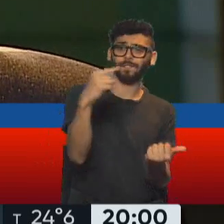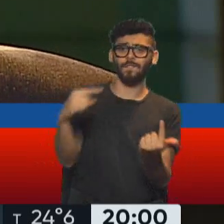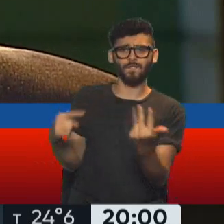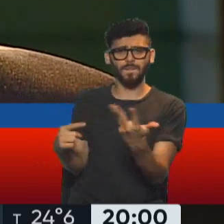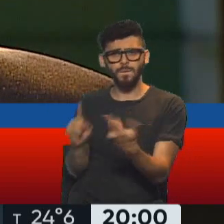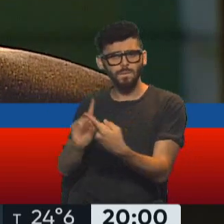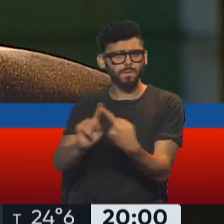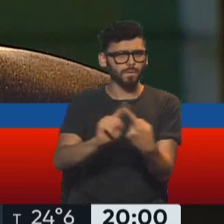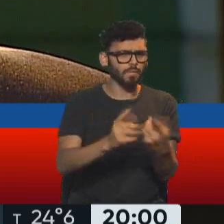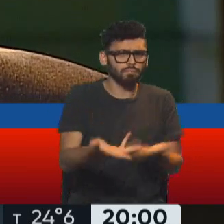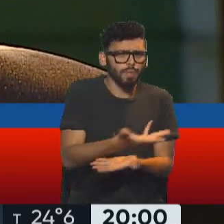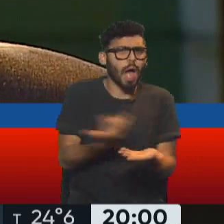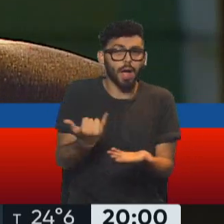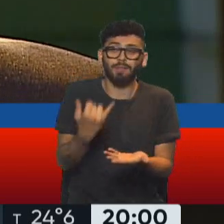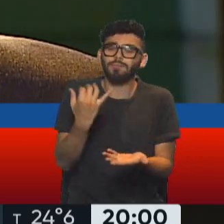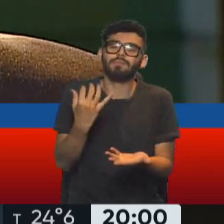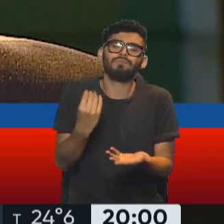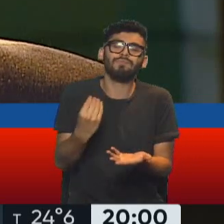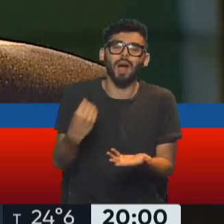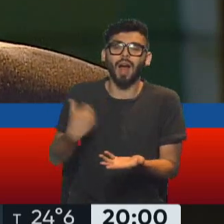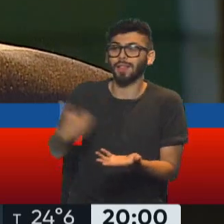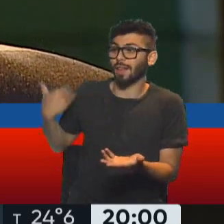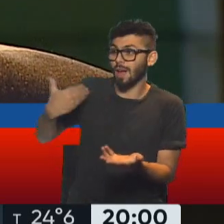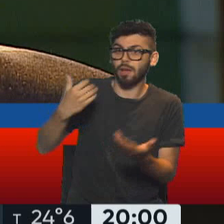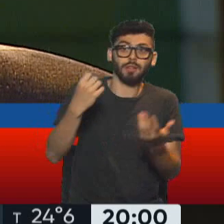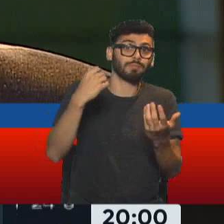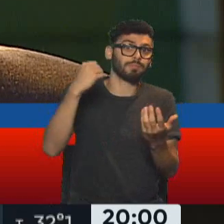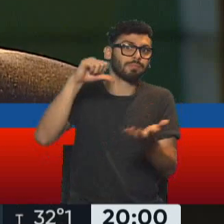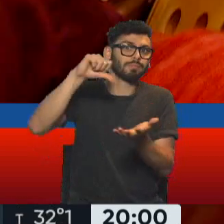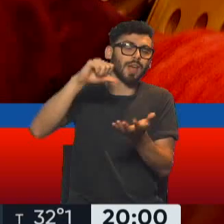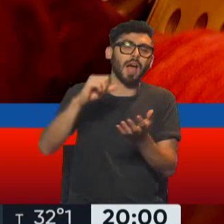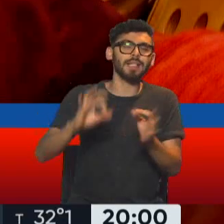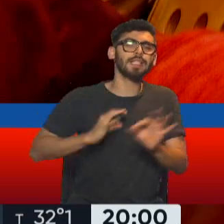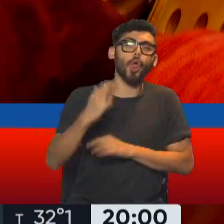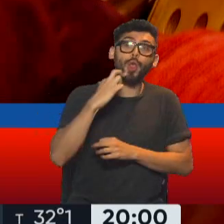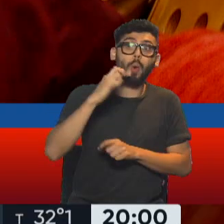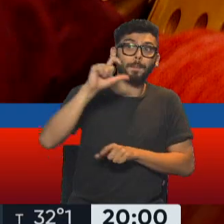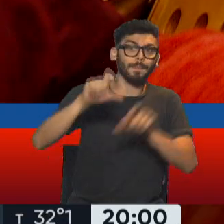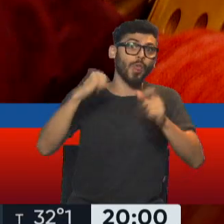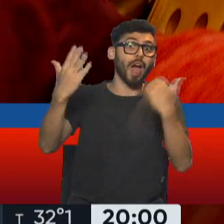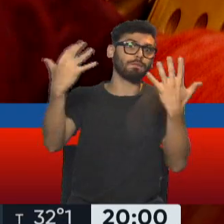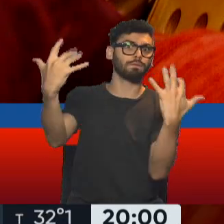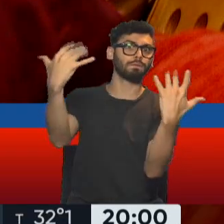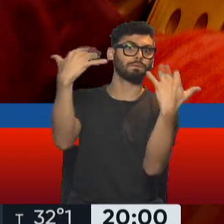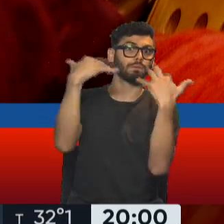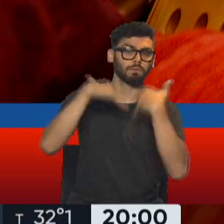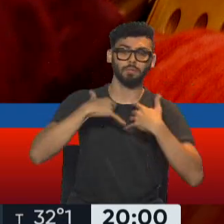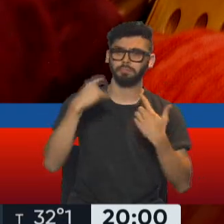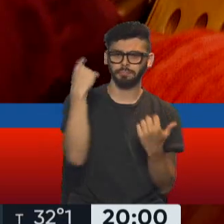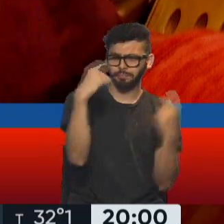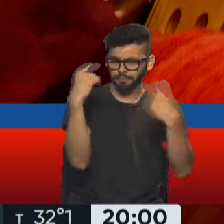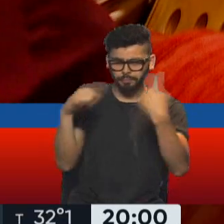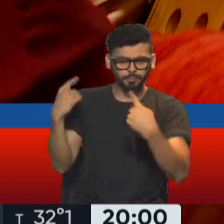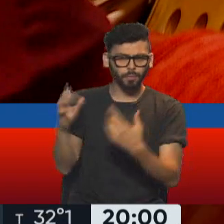cómo se fue conformando en nuestro país los migrantes cuando llegaron al siglo 19 esa convivencia esa armonía entre la